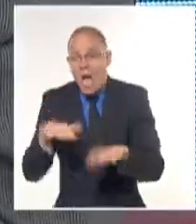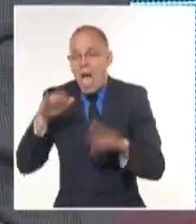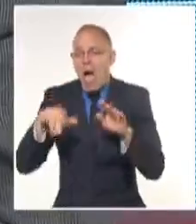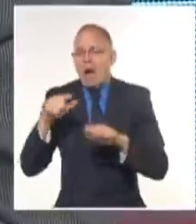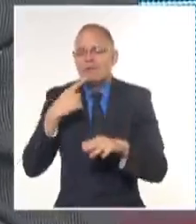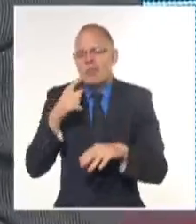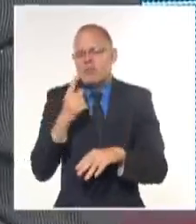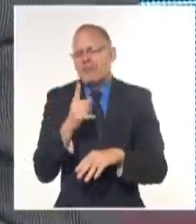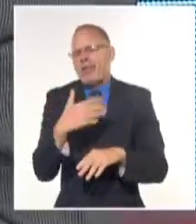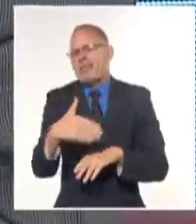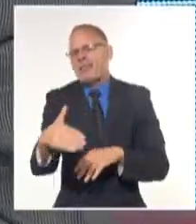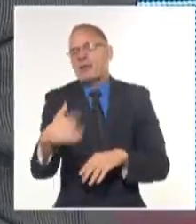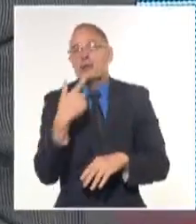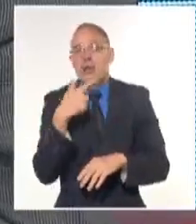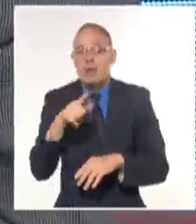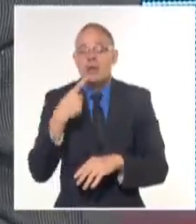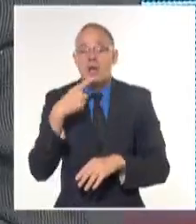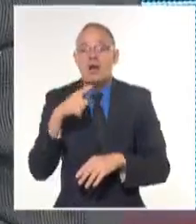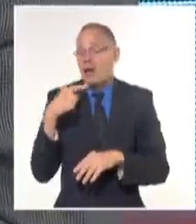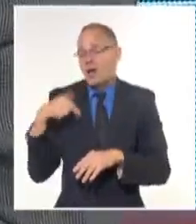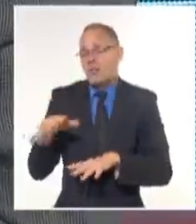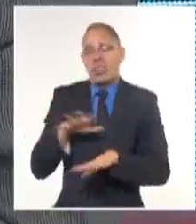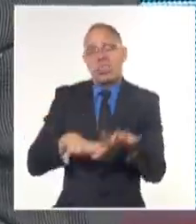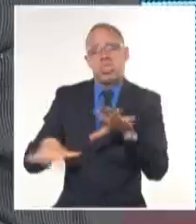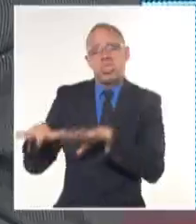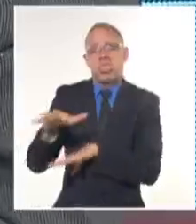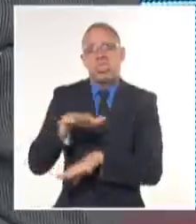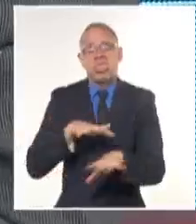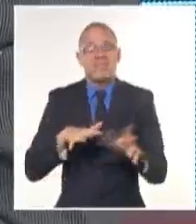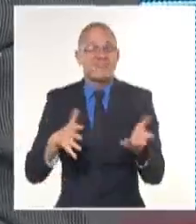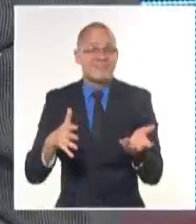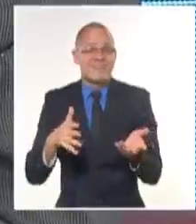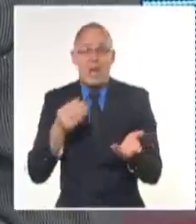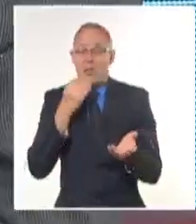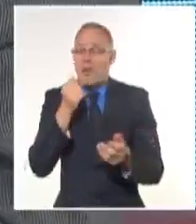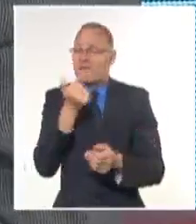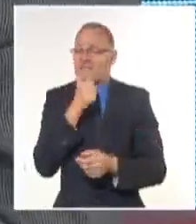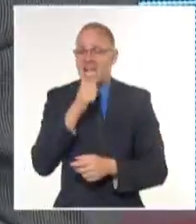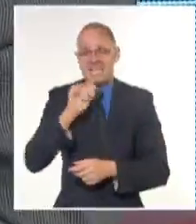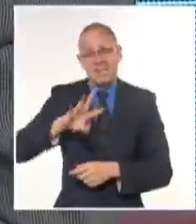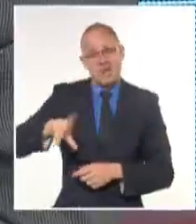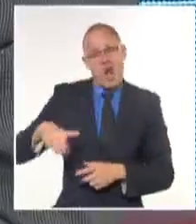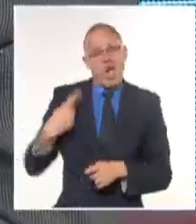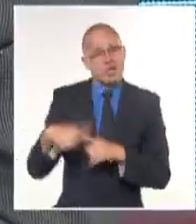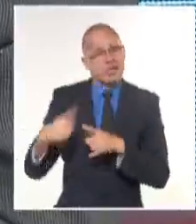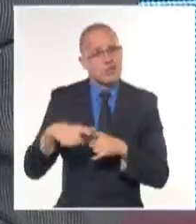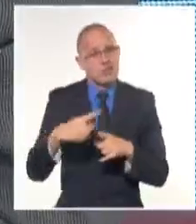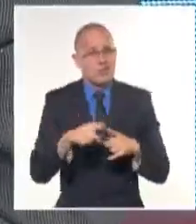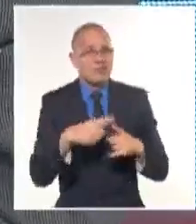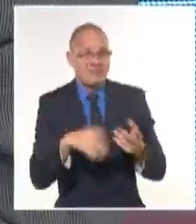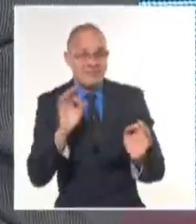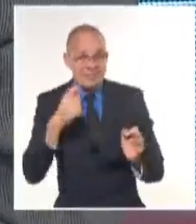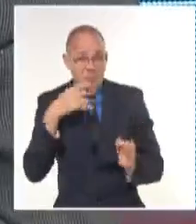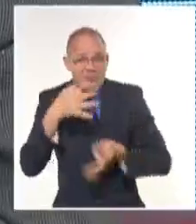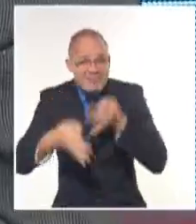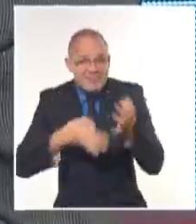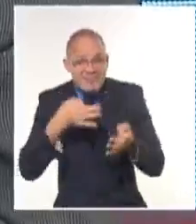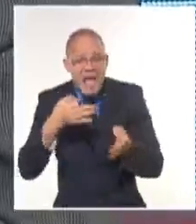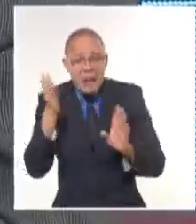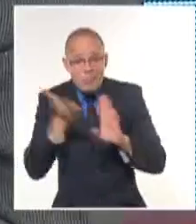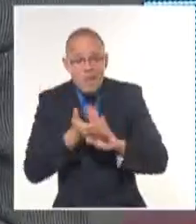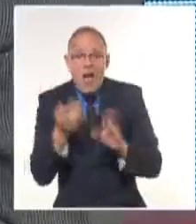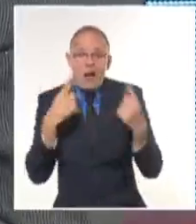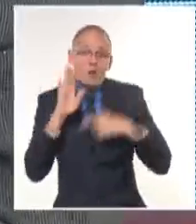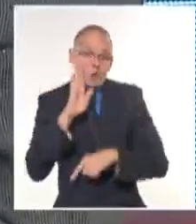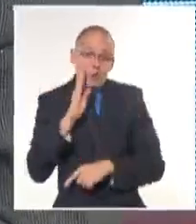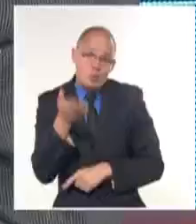las irregularidades que se han estado manifestando acá, por supuesto, da traste con los hechos delictivos que deben ser procesados y con los hechos de corrupción.